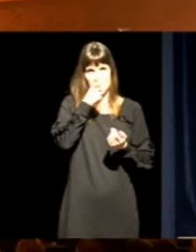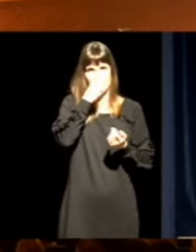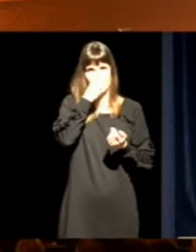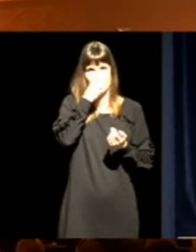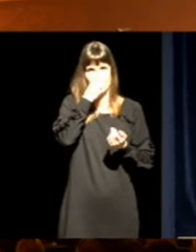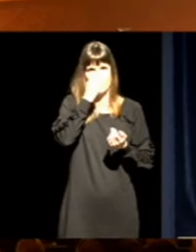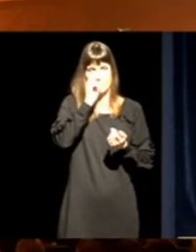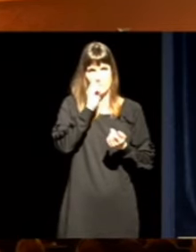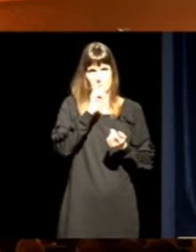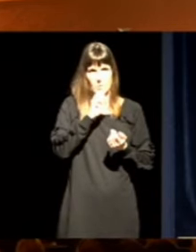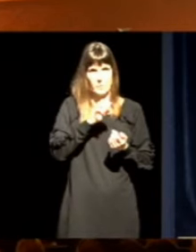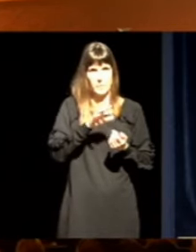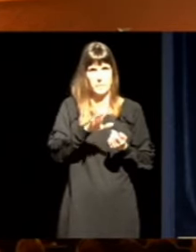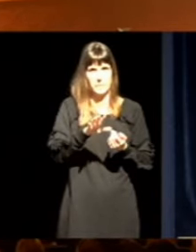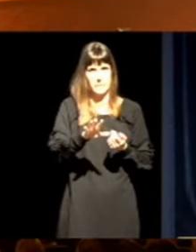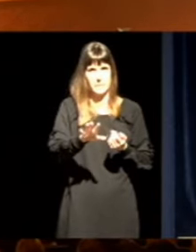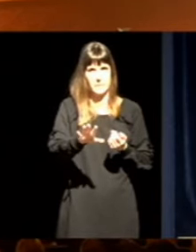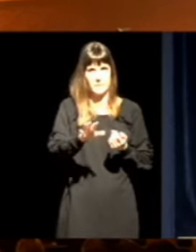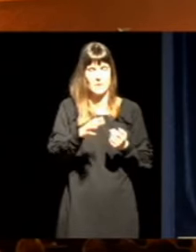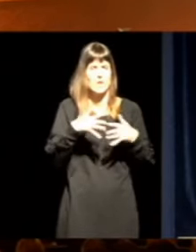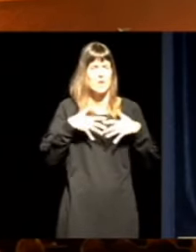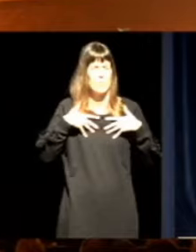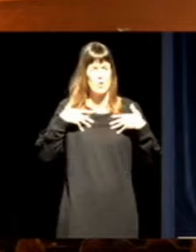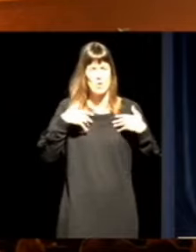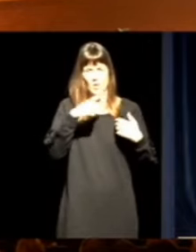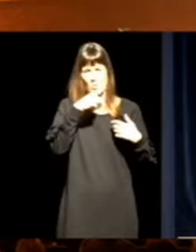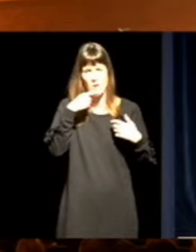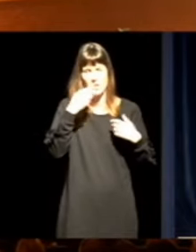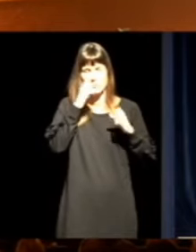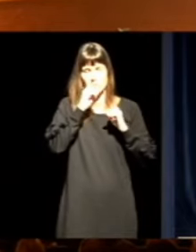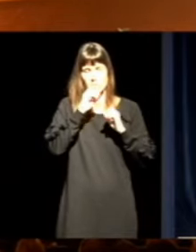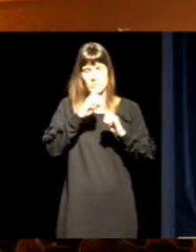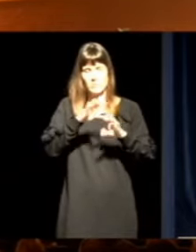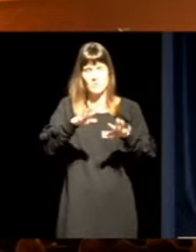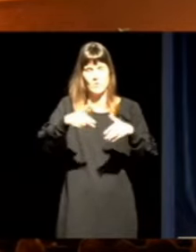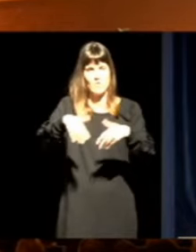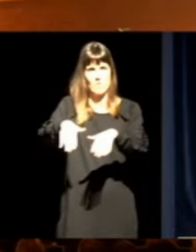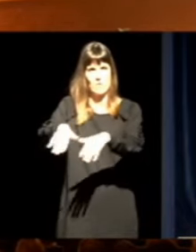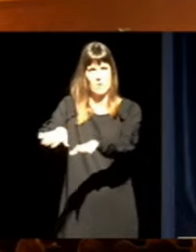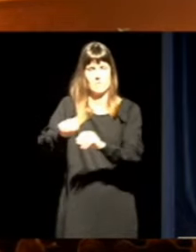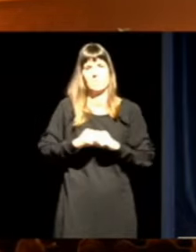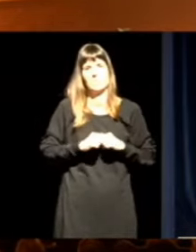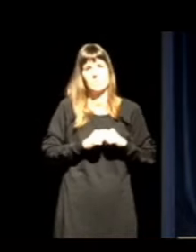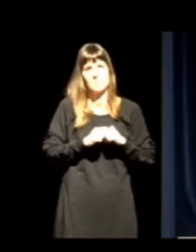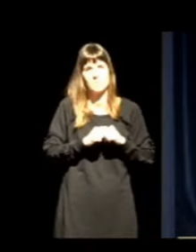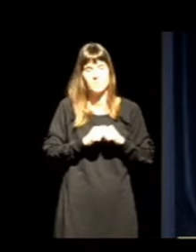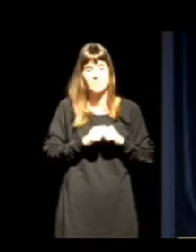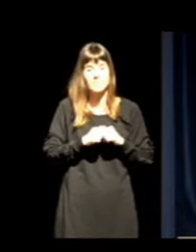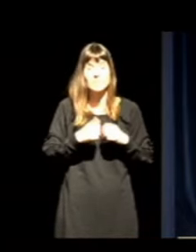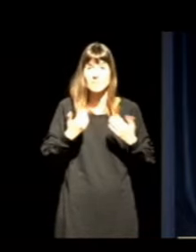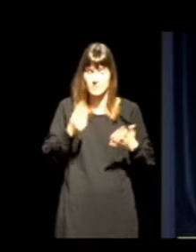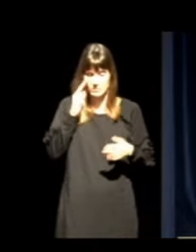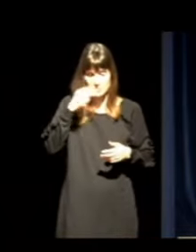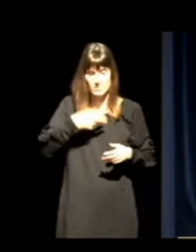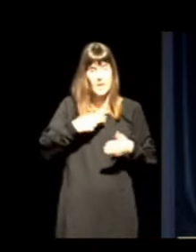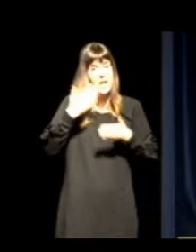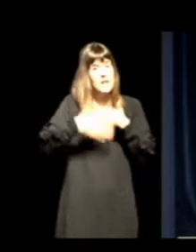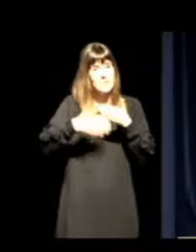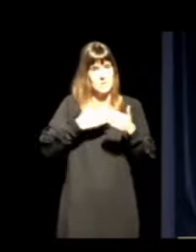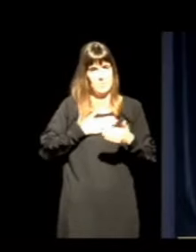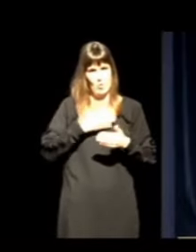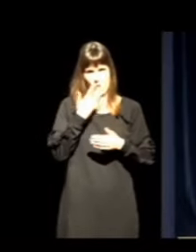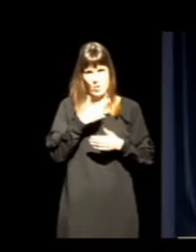para soltar aquellas emociones que me hacen daño. Conocer nuestros deseos, conocer y respetar nuestros límites,